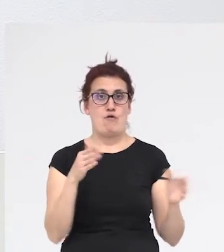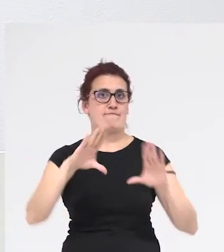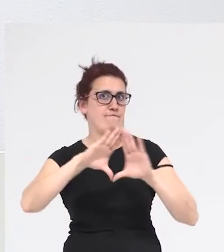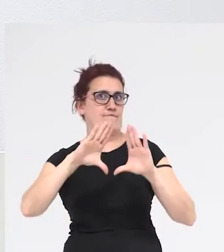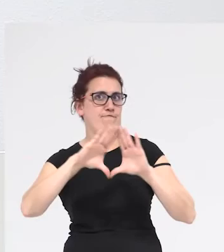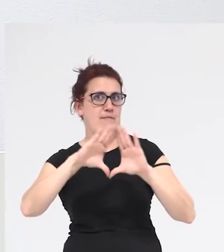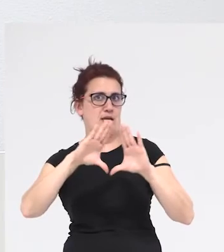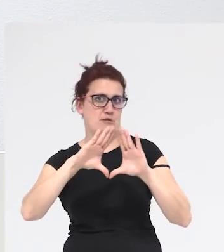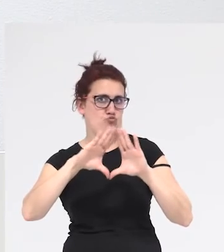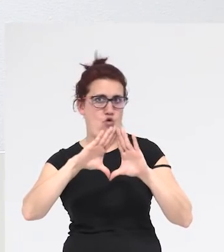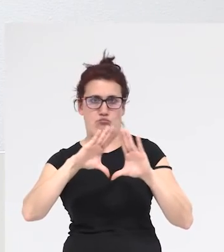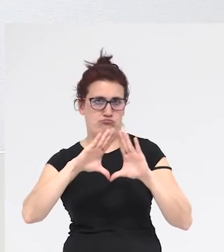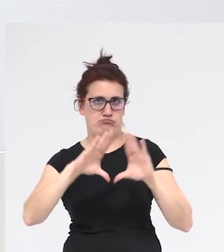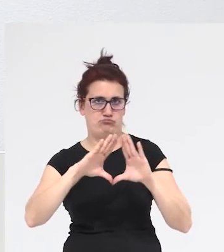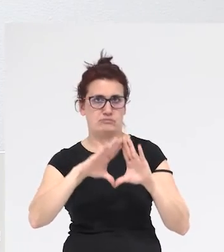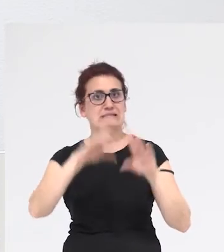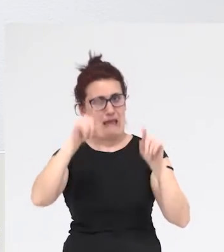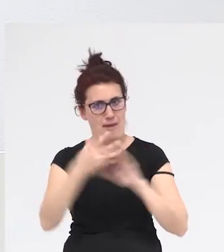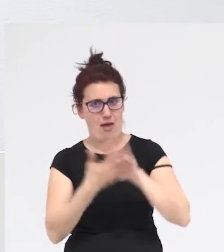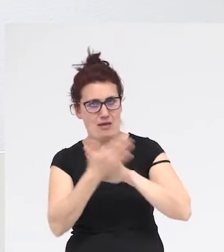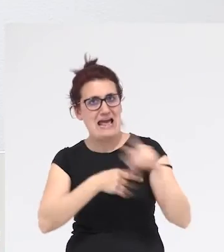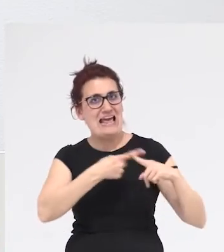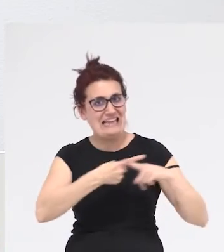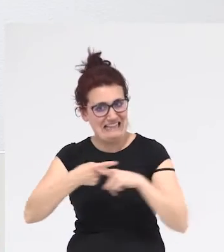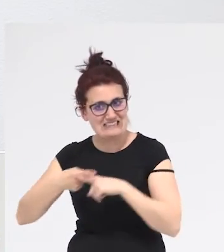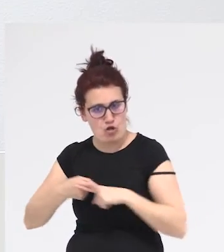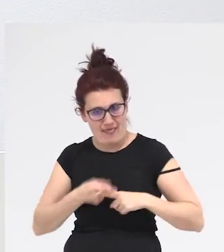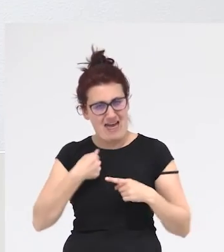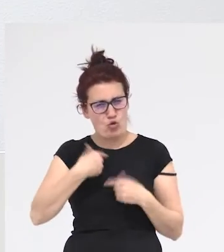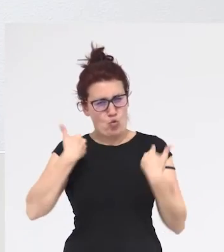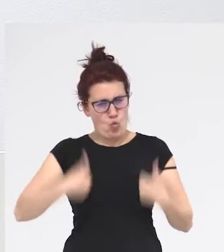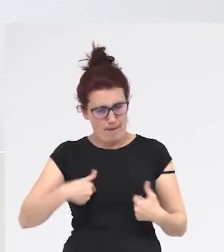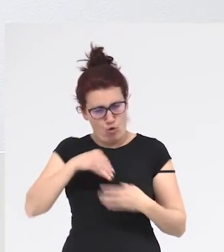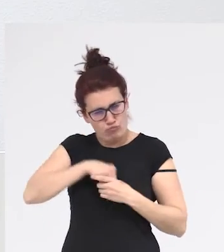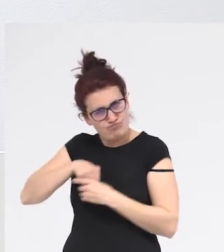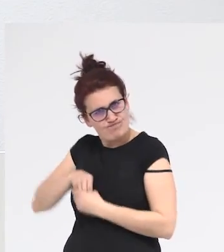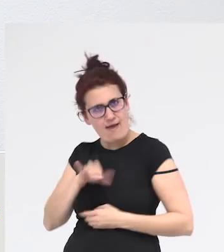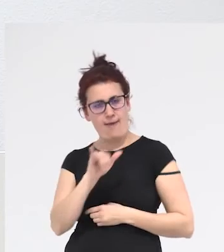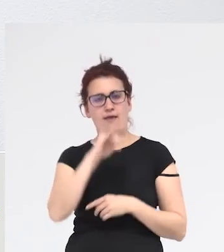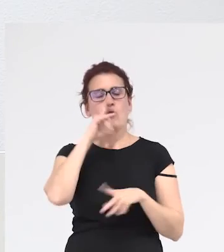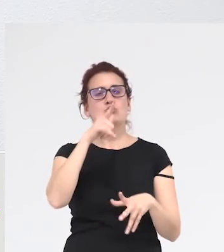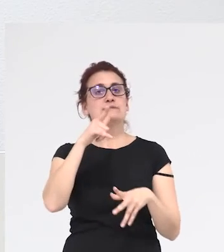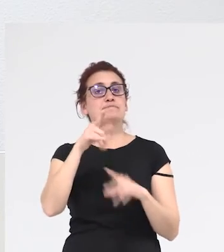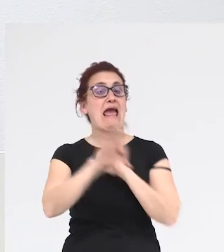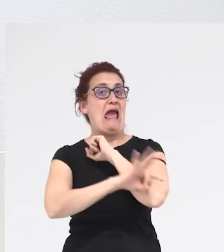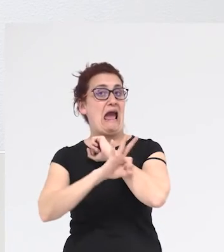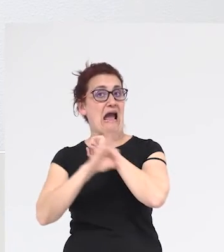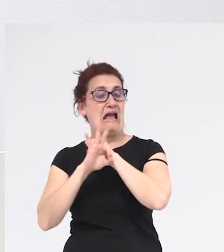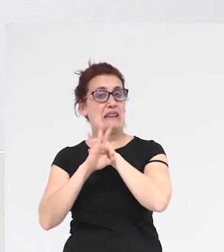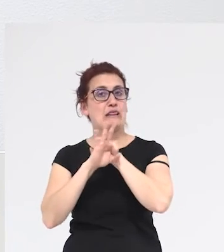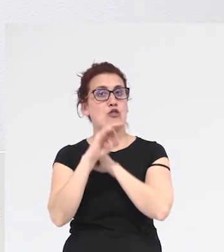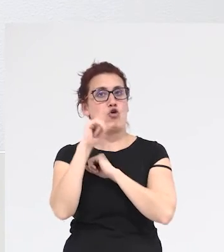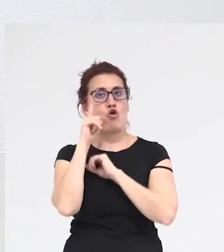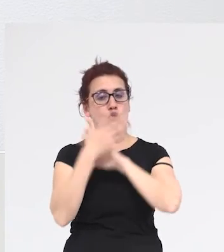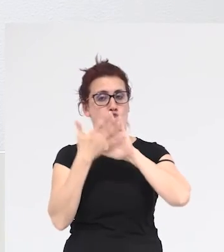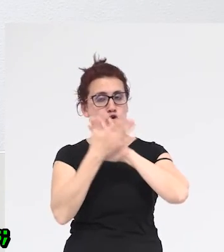feminismo, estamos hablando también de interseccionalidad, de algo que atraviesa el cuerpo, un ejercicio que había hecho